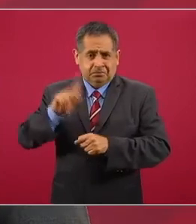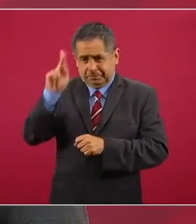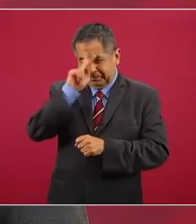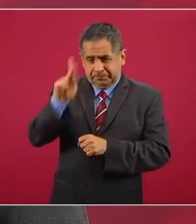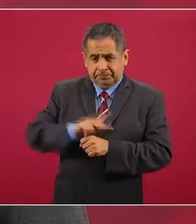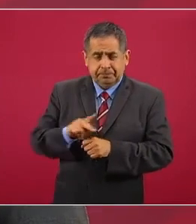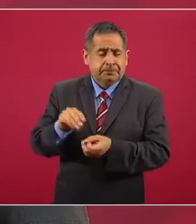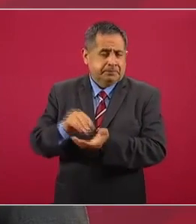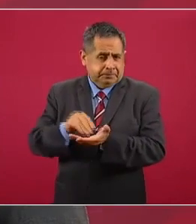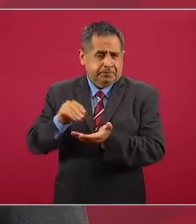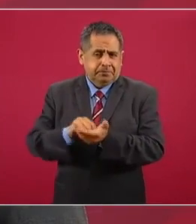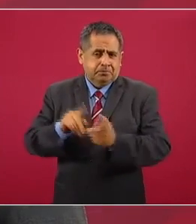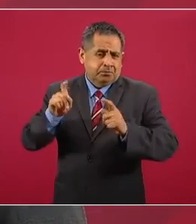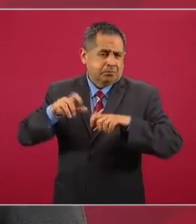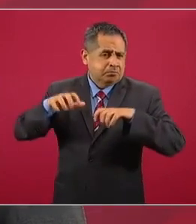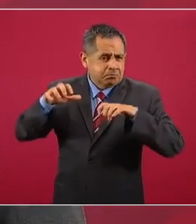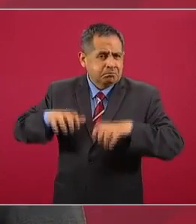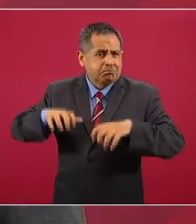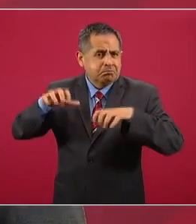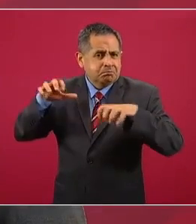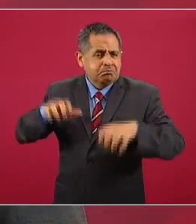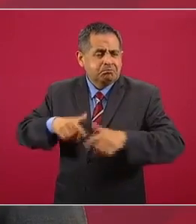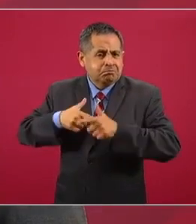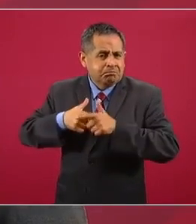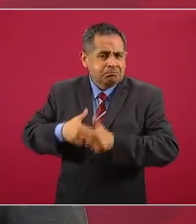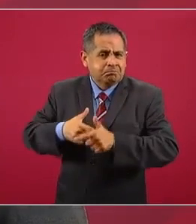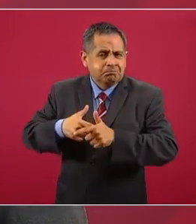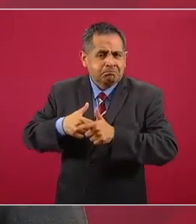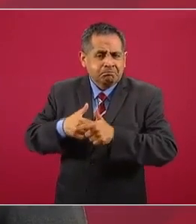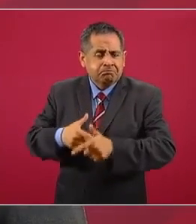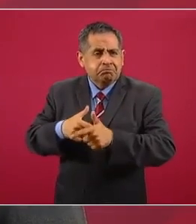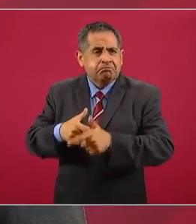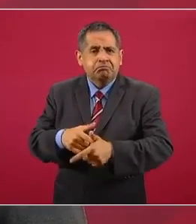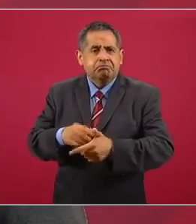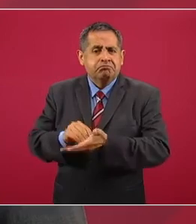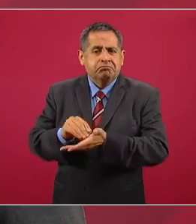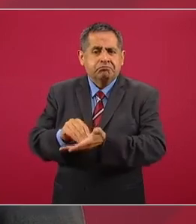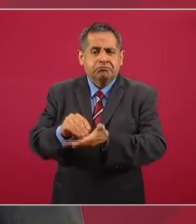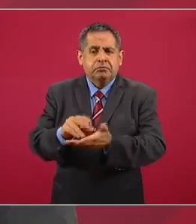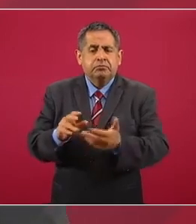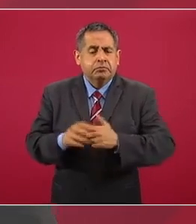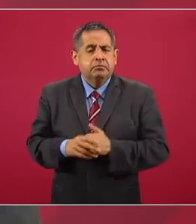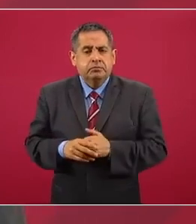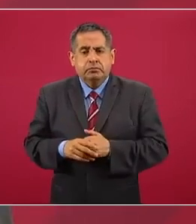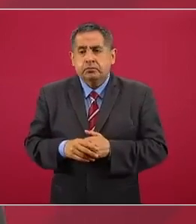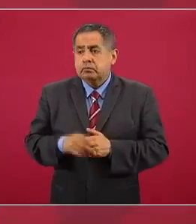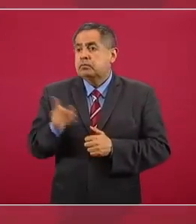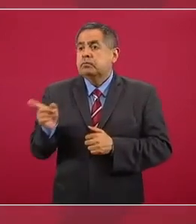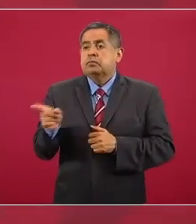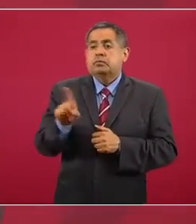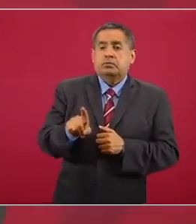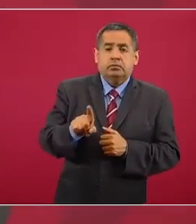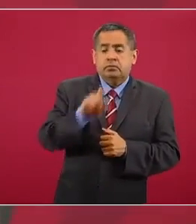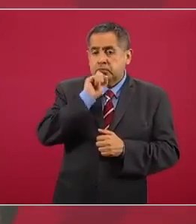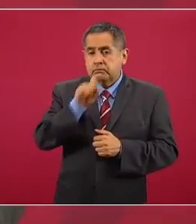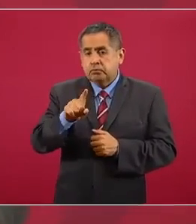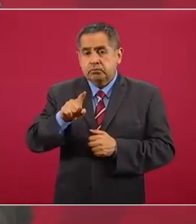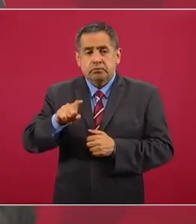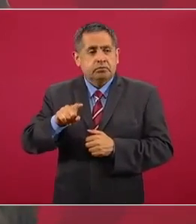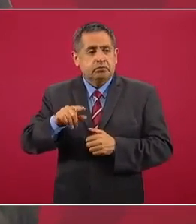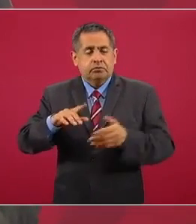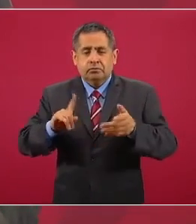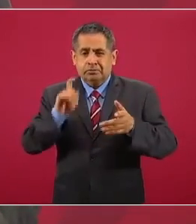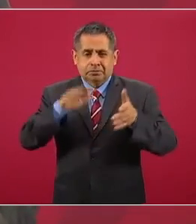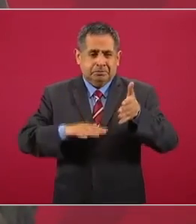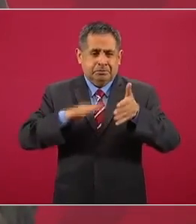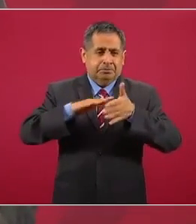porque no ha dejado de llover. Ya está lloviendo también arriba de la